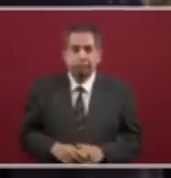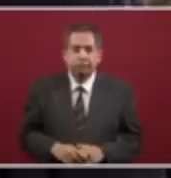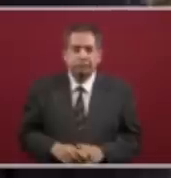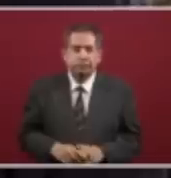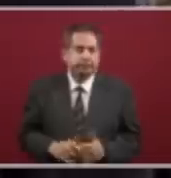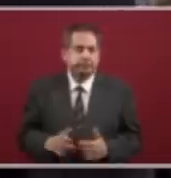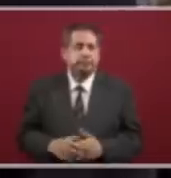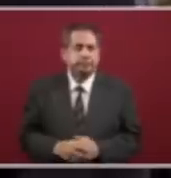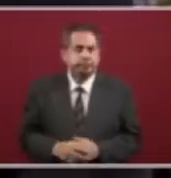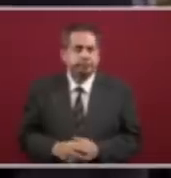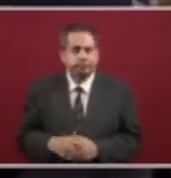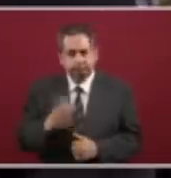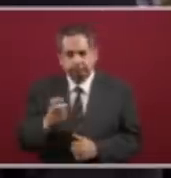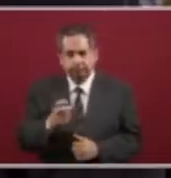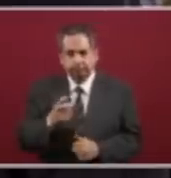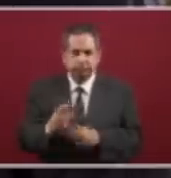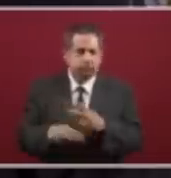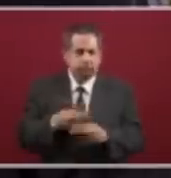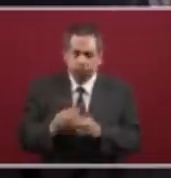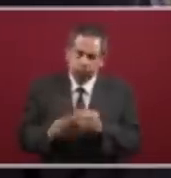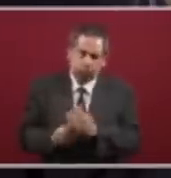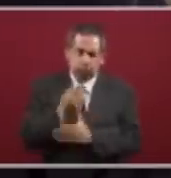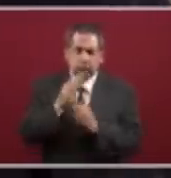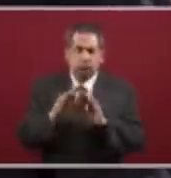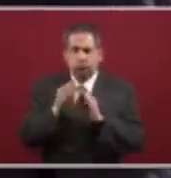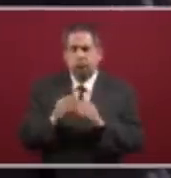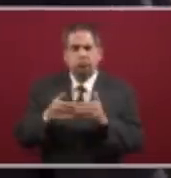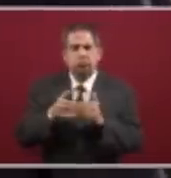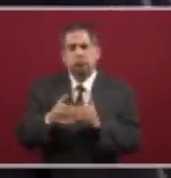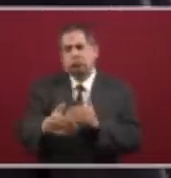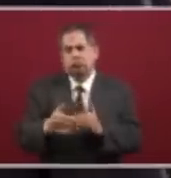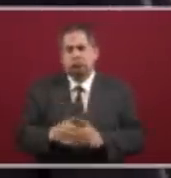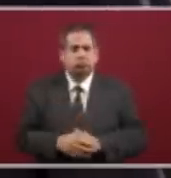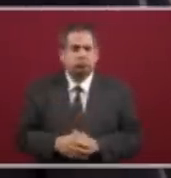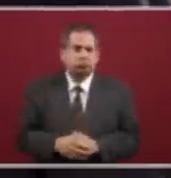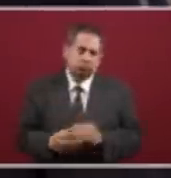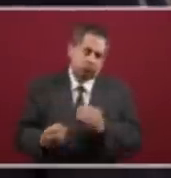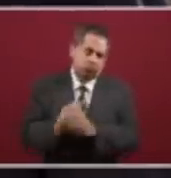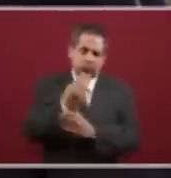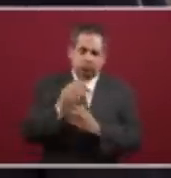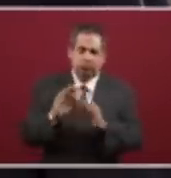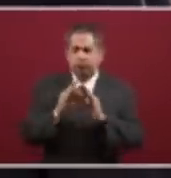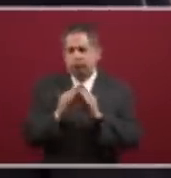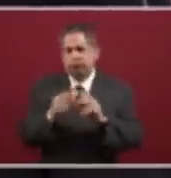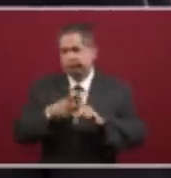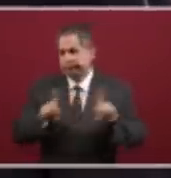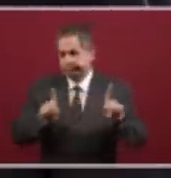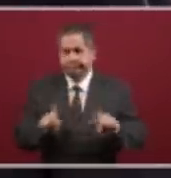entonces si se está inaugurando una etapa nueva